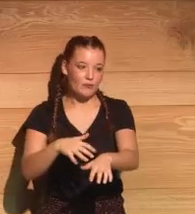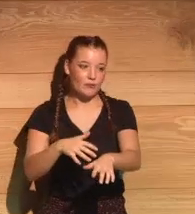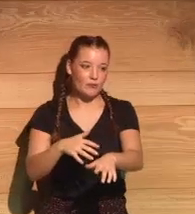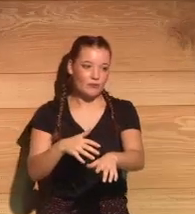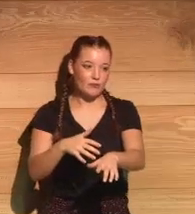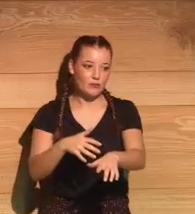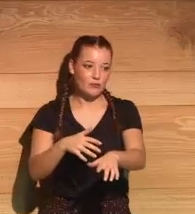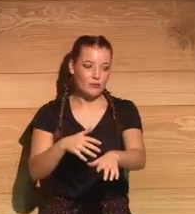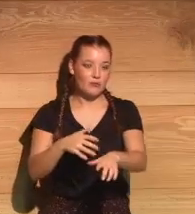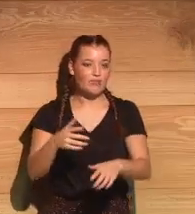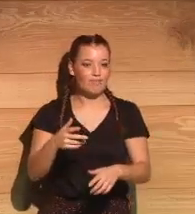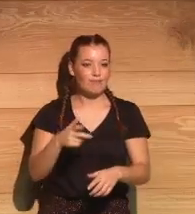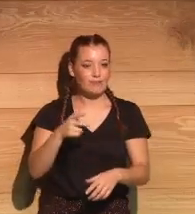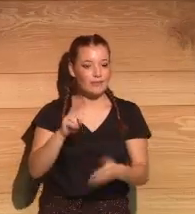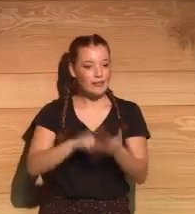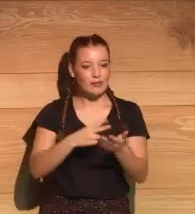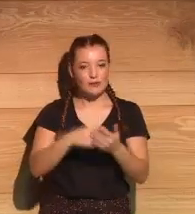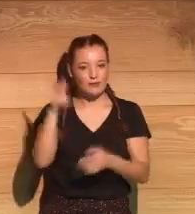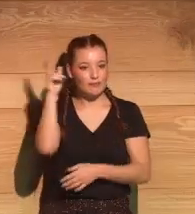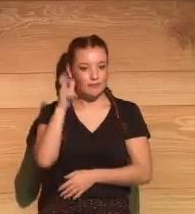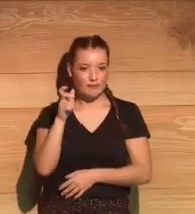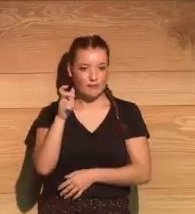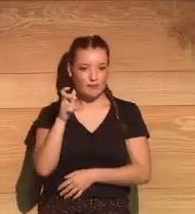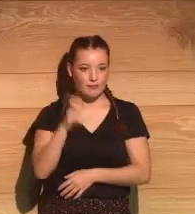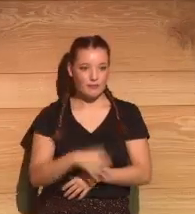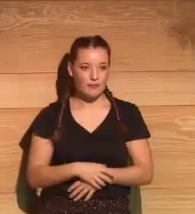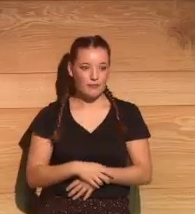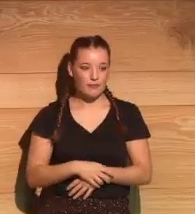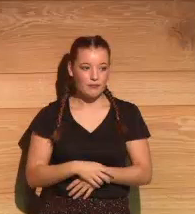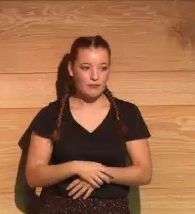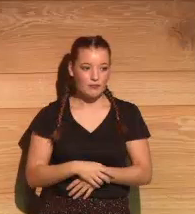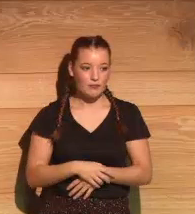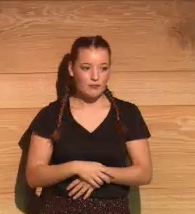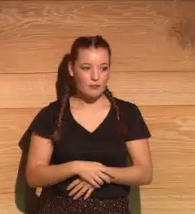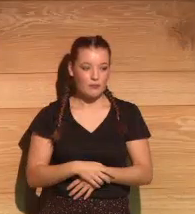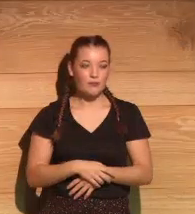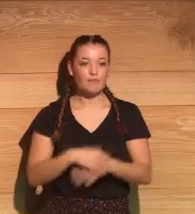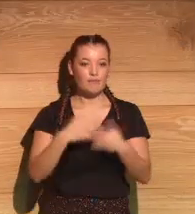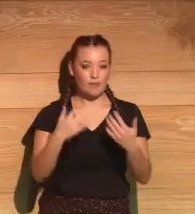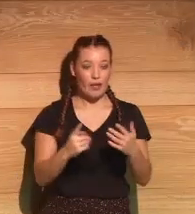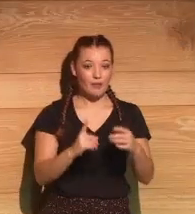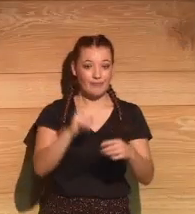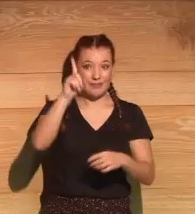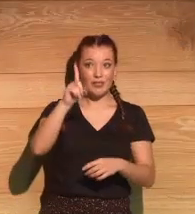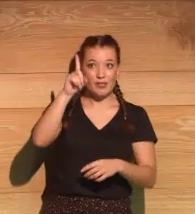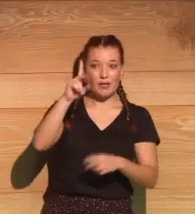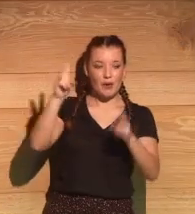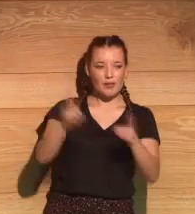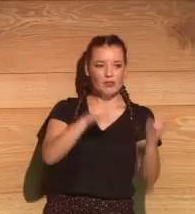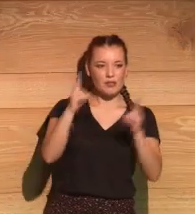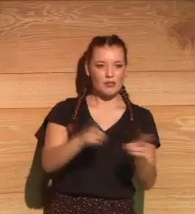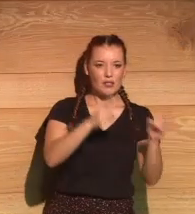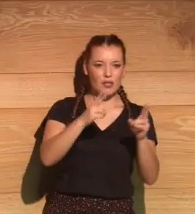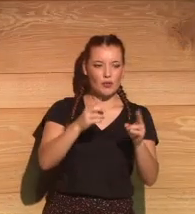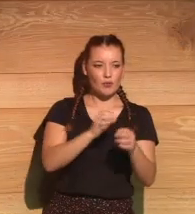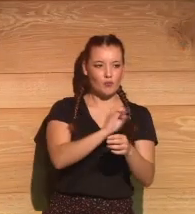arriba. Se lanzan no porque sea el que hayas hecho tú ni mucho menos, sino el que se hace a veces, ¿no? Desde arriba se lanzan las series y eso